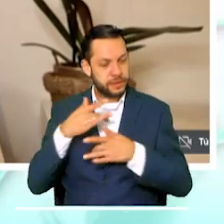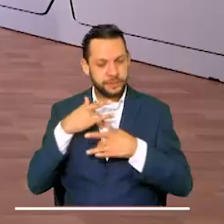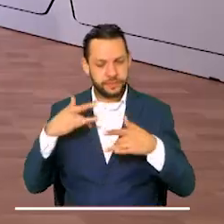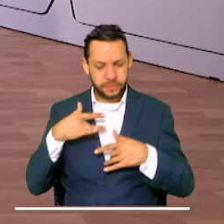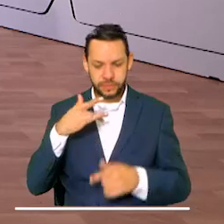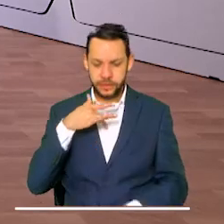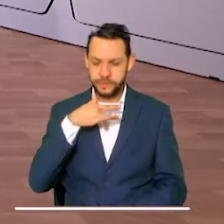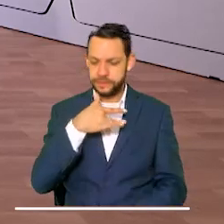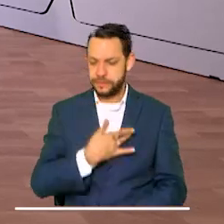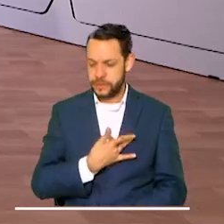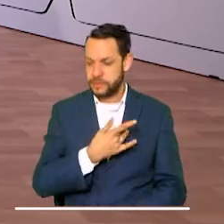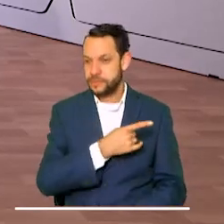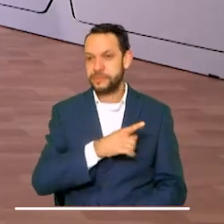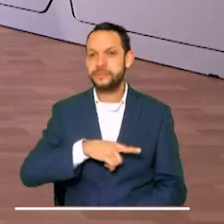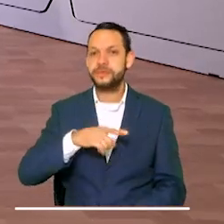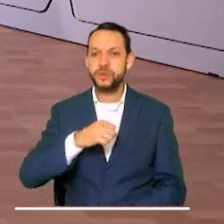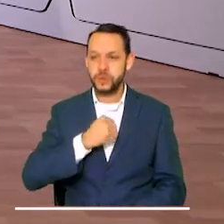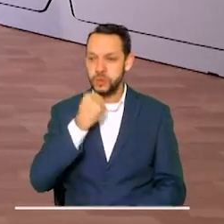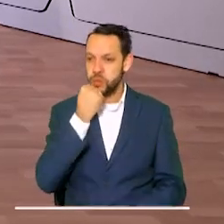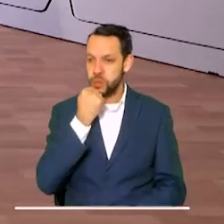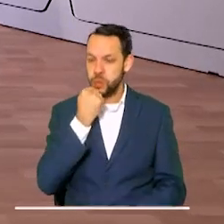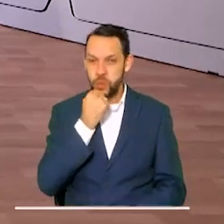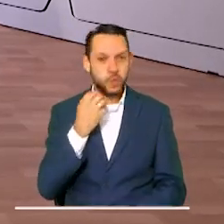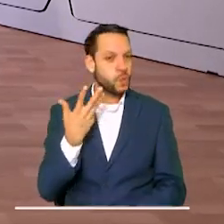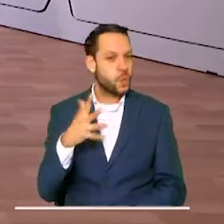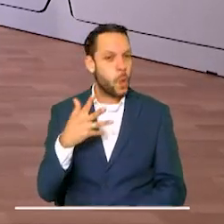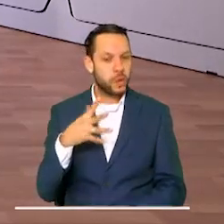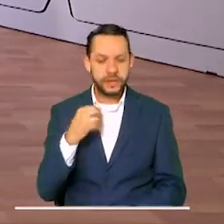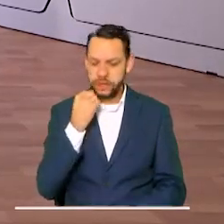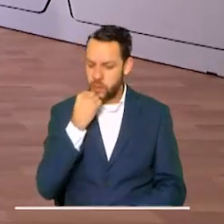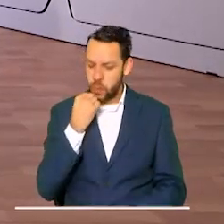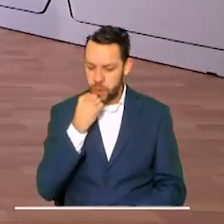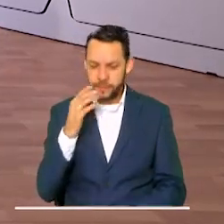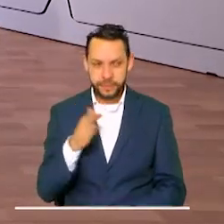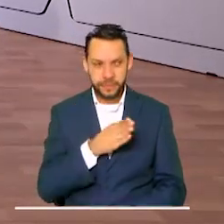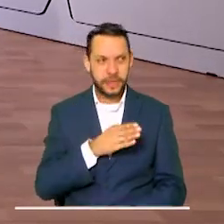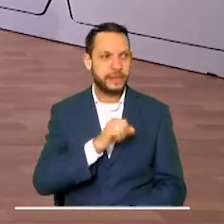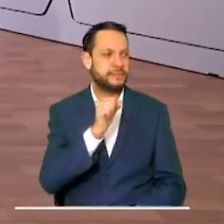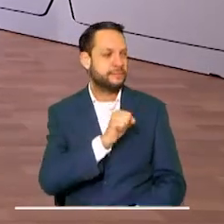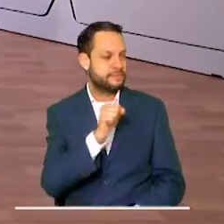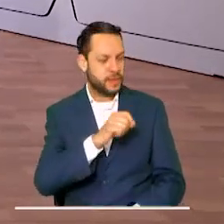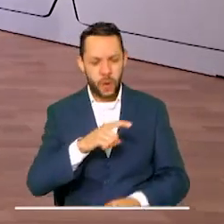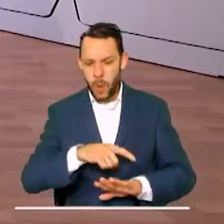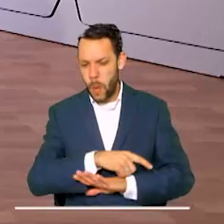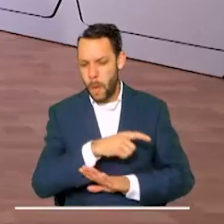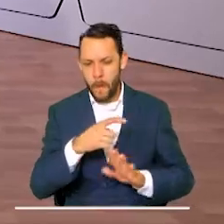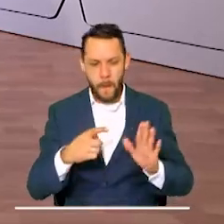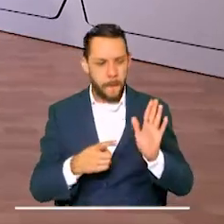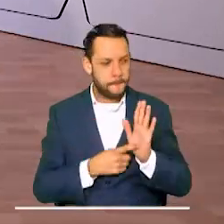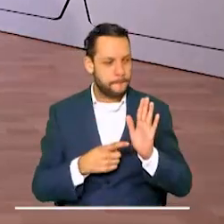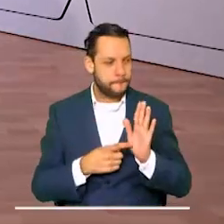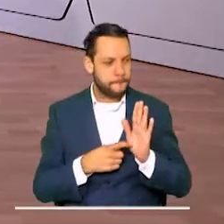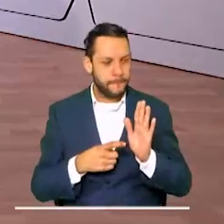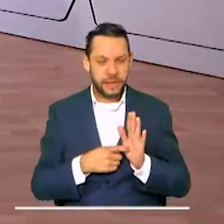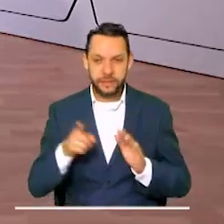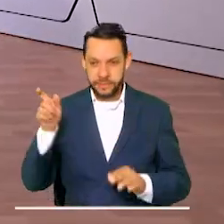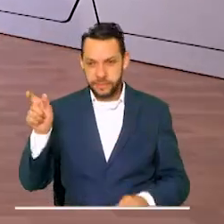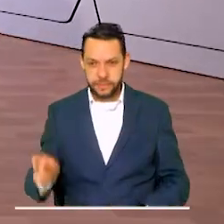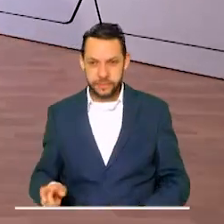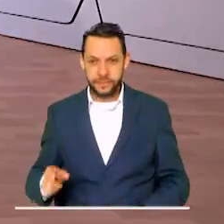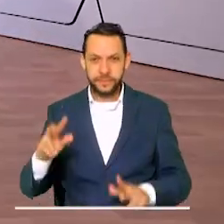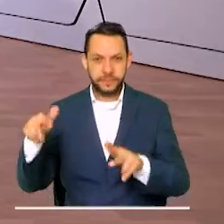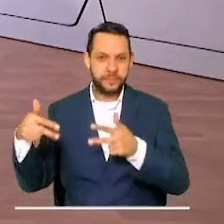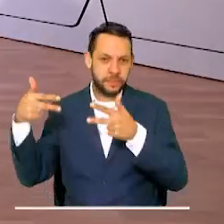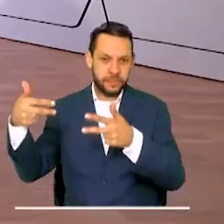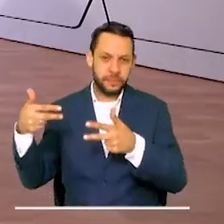influye la resistencia? Porque muchas personas resisten. Total, mira, Krish, ese tema que estaba tocando ahorita, Roberto,